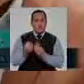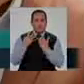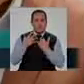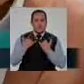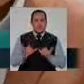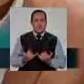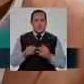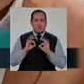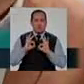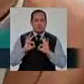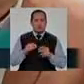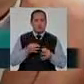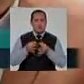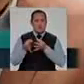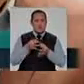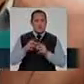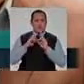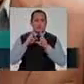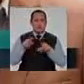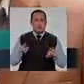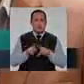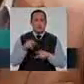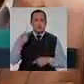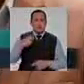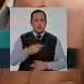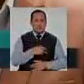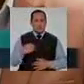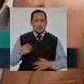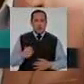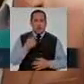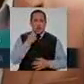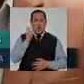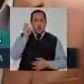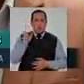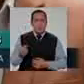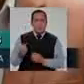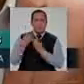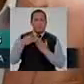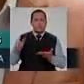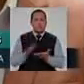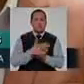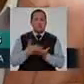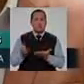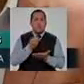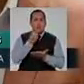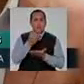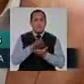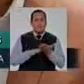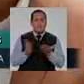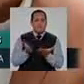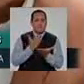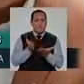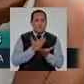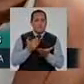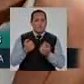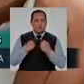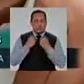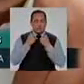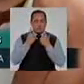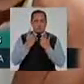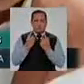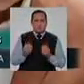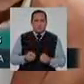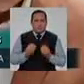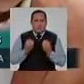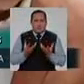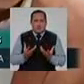me contesta justamente por encargo de él, firma su viceministro, señor Jorge Pandovich, y dice, no existe la referida información. Yo me quedo sorprendido. ¿Por qué razón